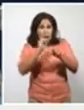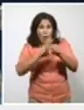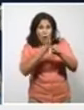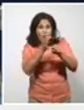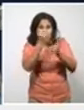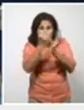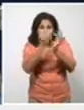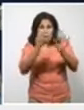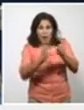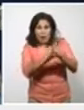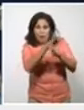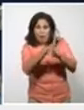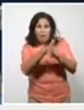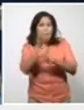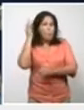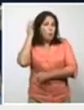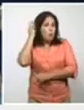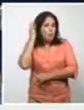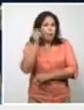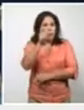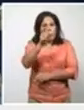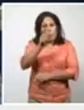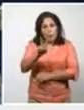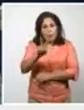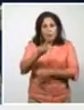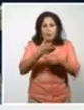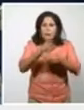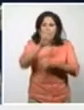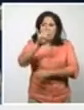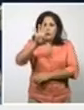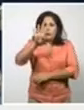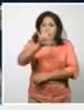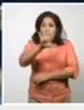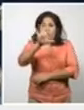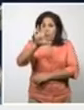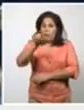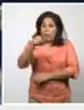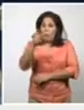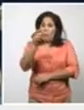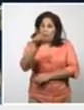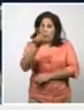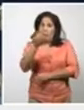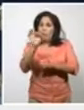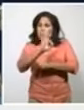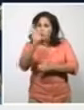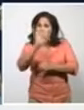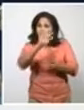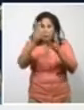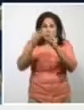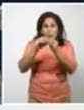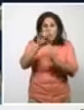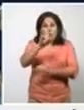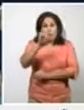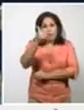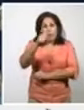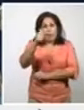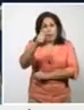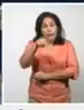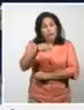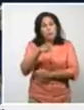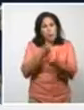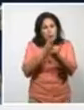el sexo femenino fueron 12, 54,5, se acumulan 910, siguen siendo